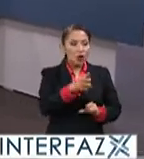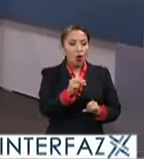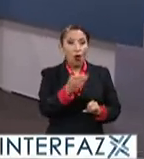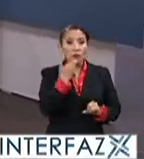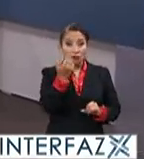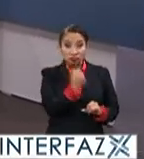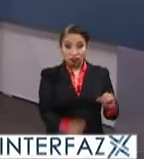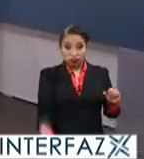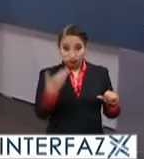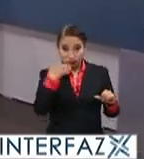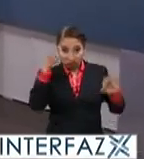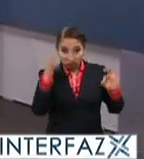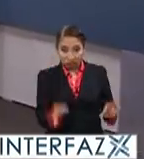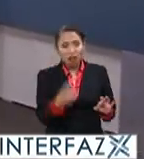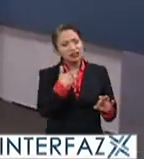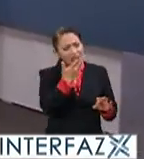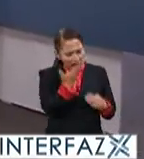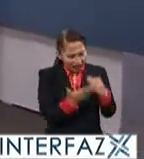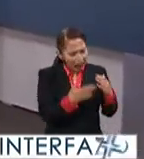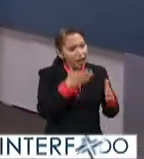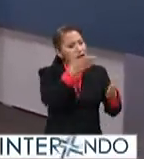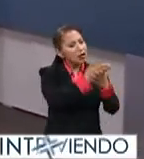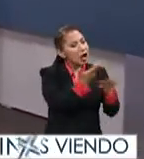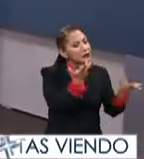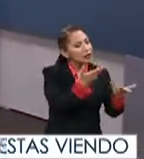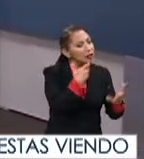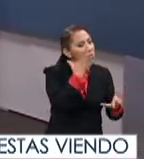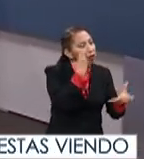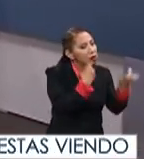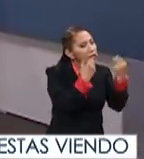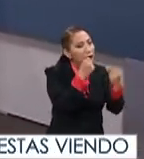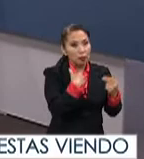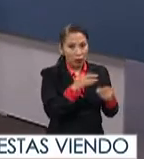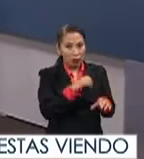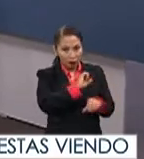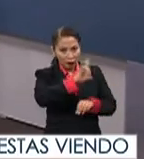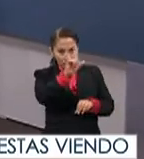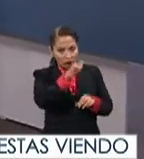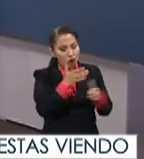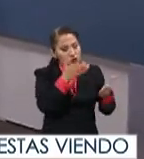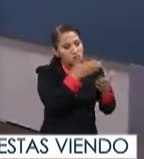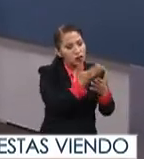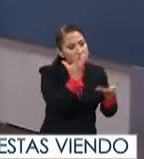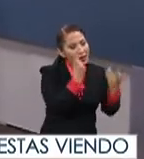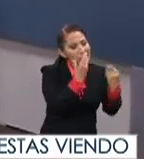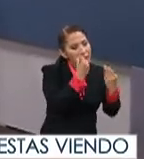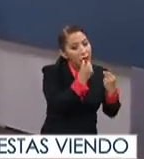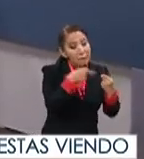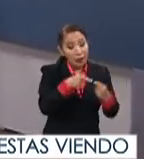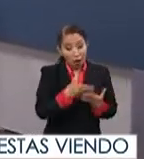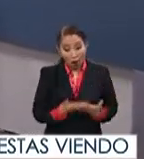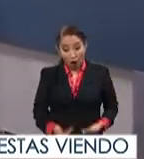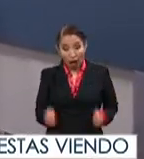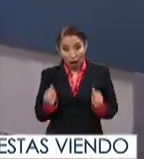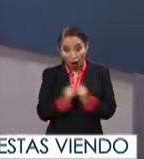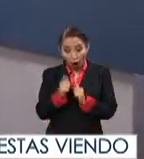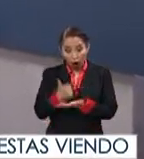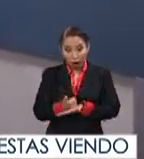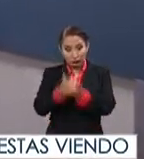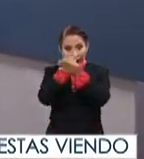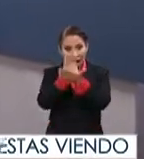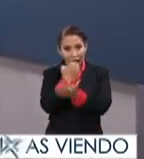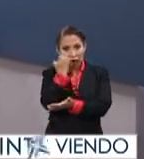tan preparadas. Tal vez se han formado haciéndolo, ya ejerciendo la profesión, pero ahora manejándolo desde la